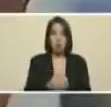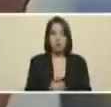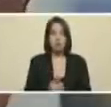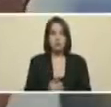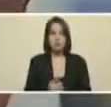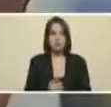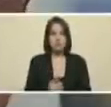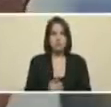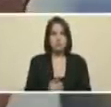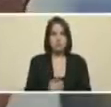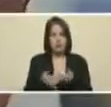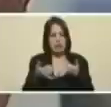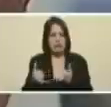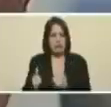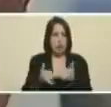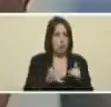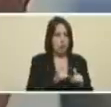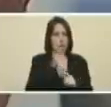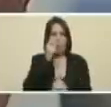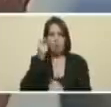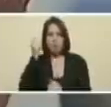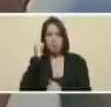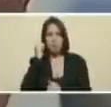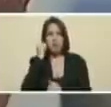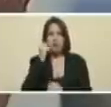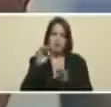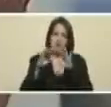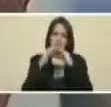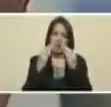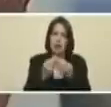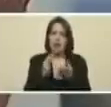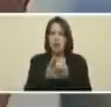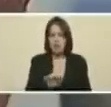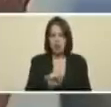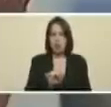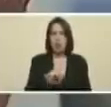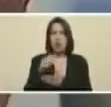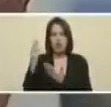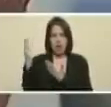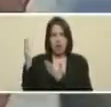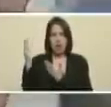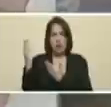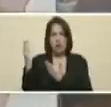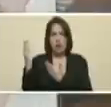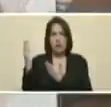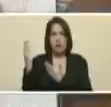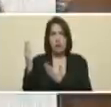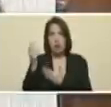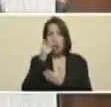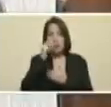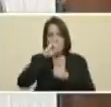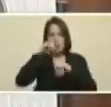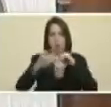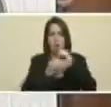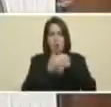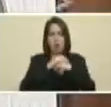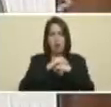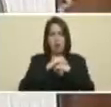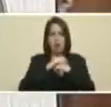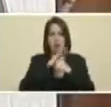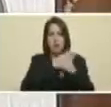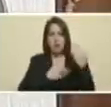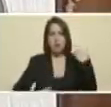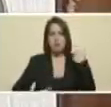familiares, hijos, hijas, familiares, queridos, amigos de Ali, sin lugar a dudas, Jorge Rodríguez, vicepresidente de Comunicación y